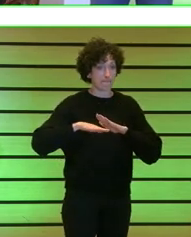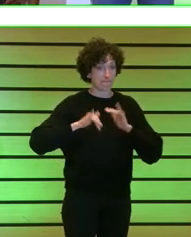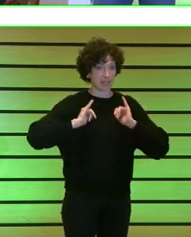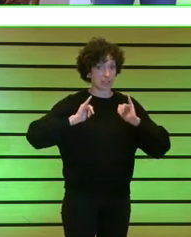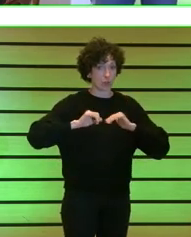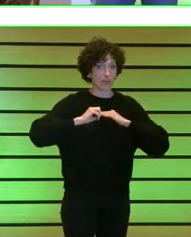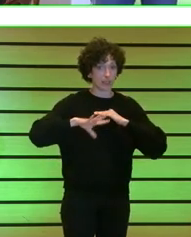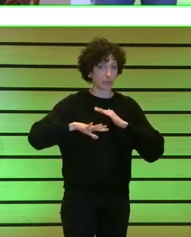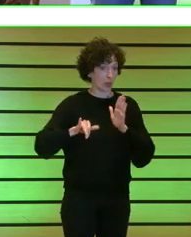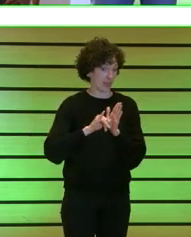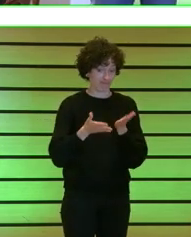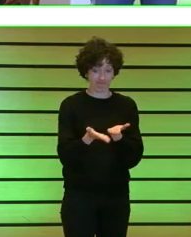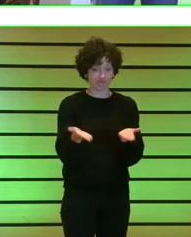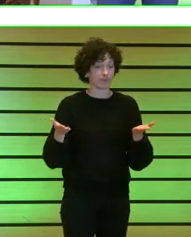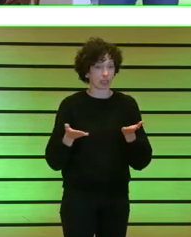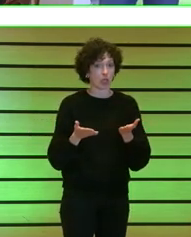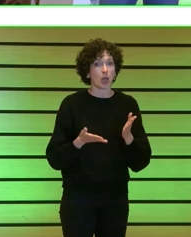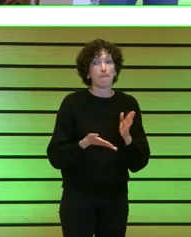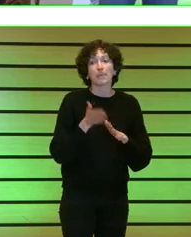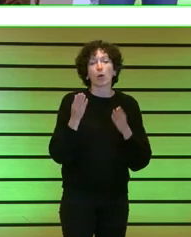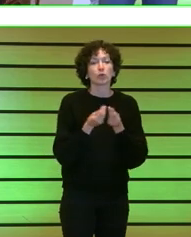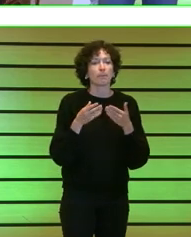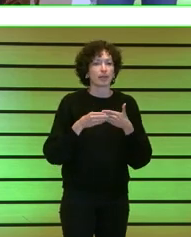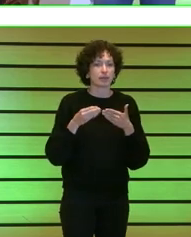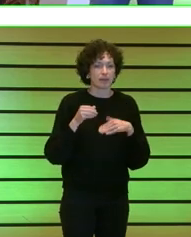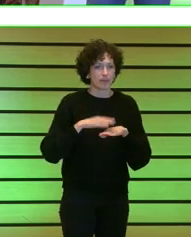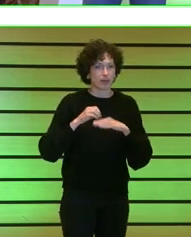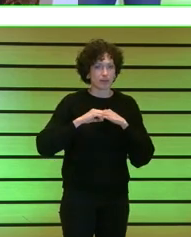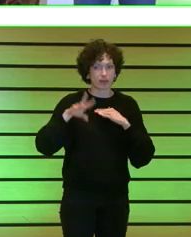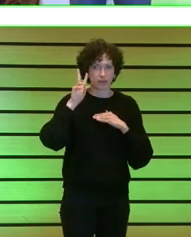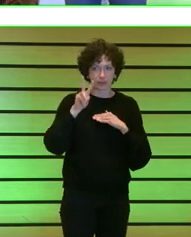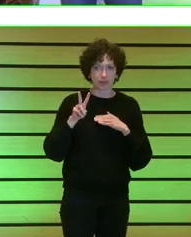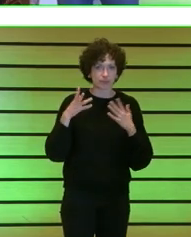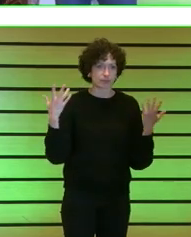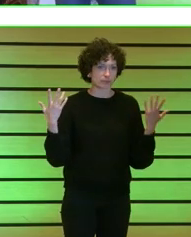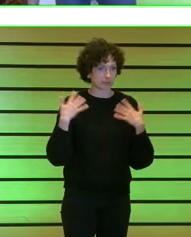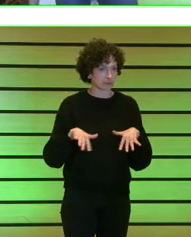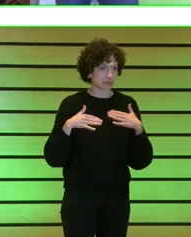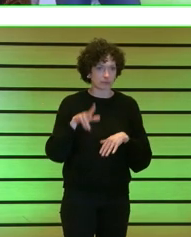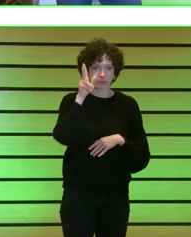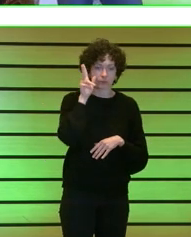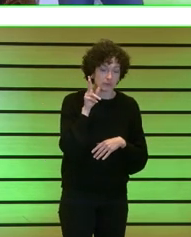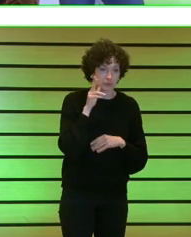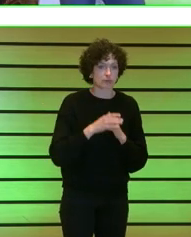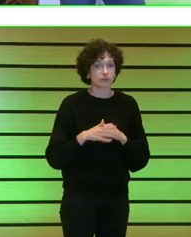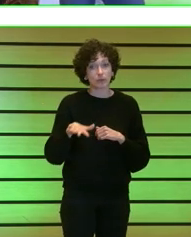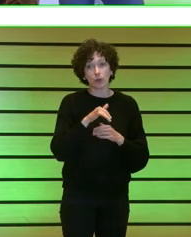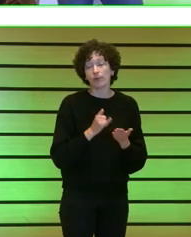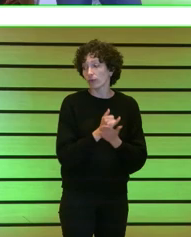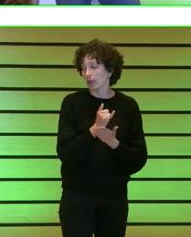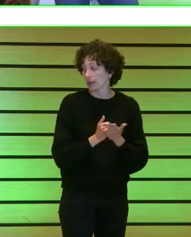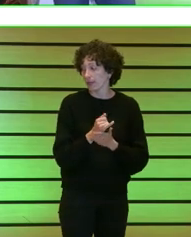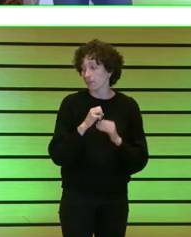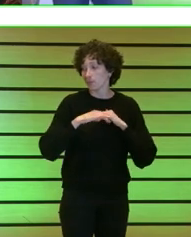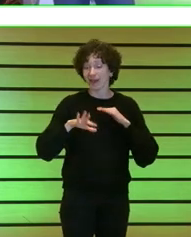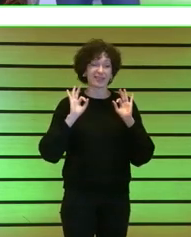hospital entonces salir con un paciente y dejarle ver el mar pues pues os podéis imaginar que es un lujo en fuenlabrada este es el mar que